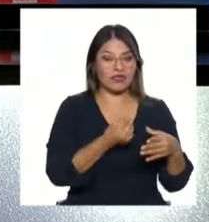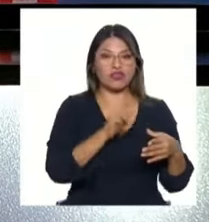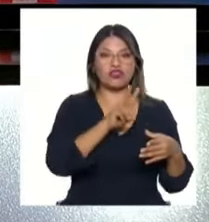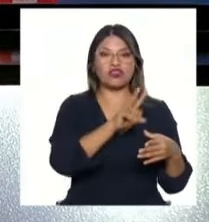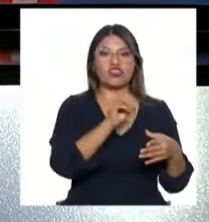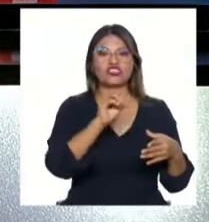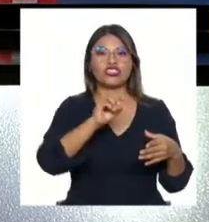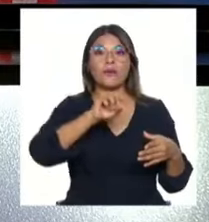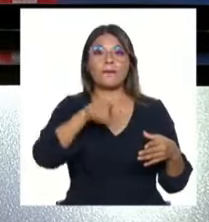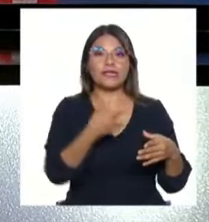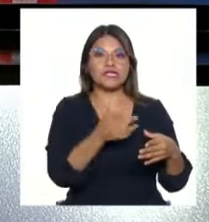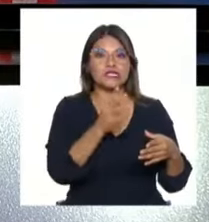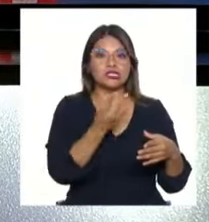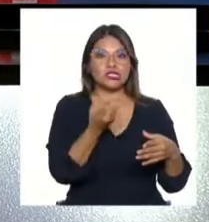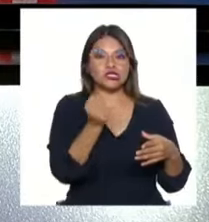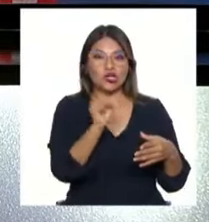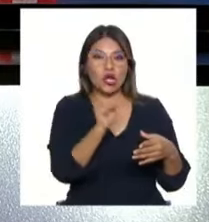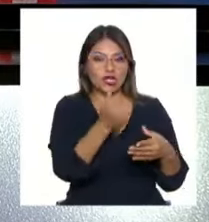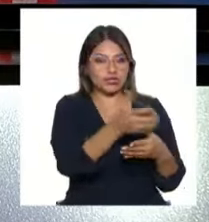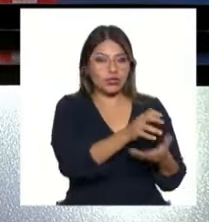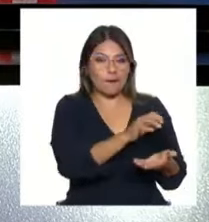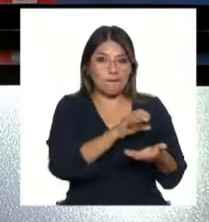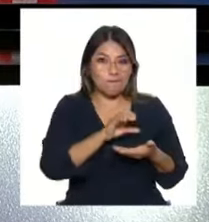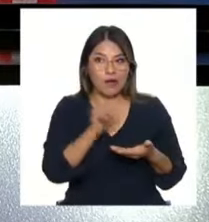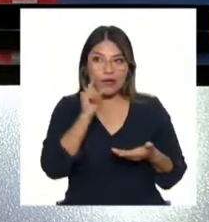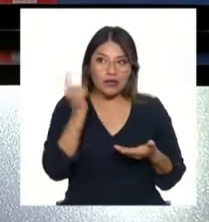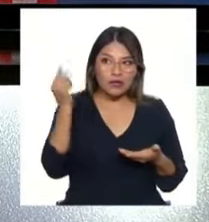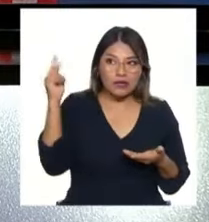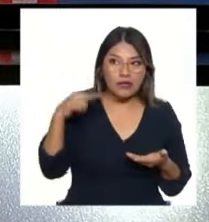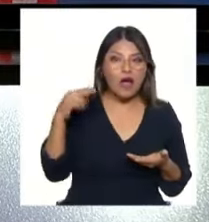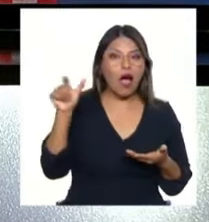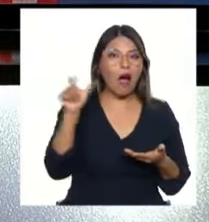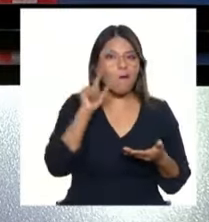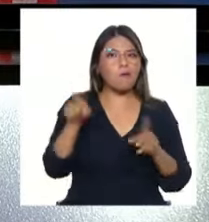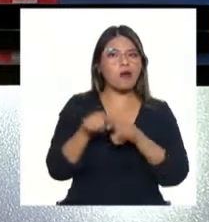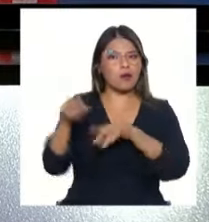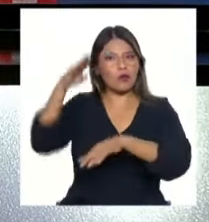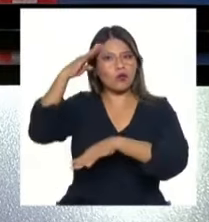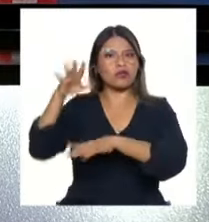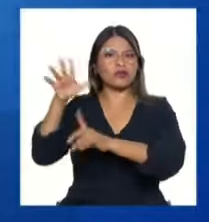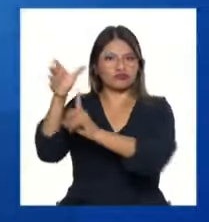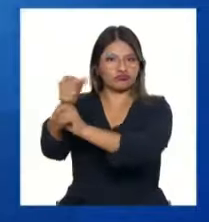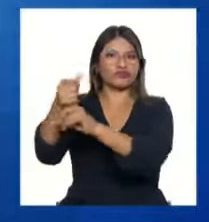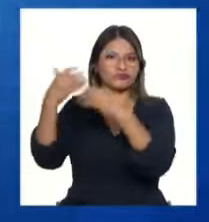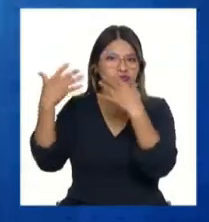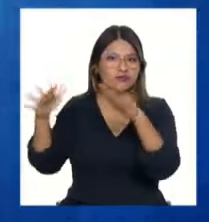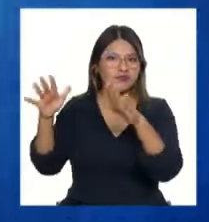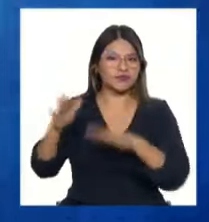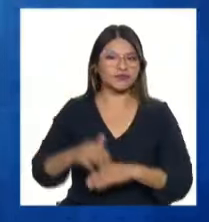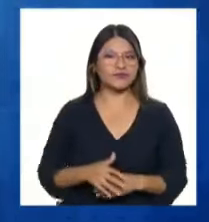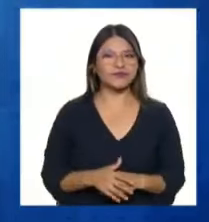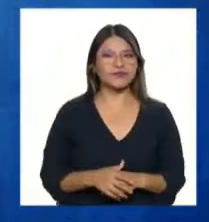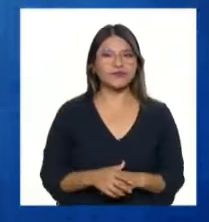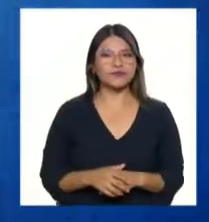Esto ocurrió en Piura. Dos de los presuntos implicados en este robo fueron capturados por la policía.